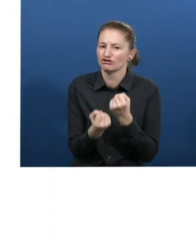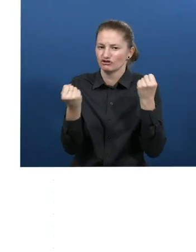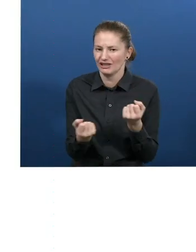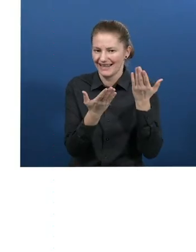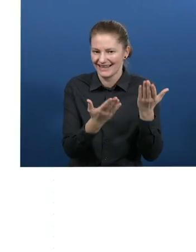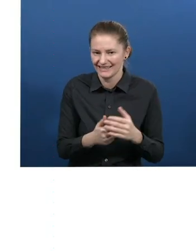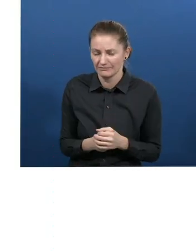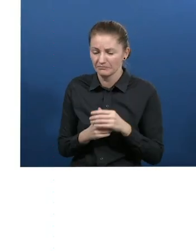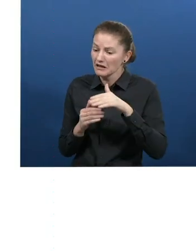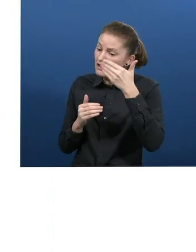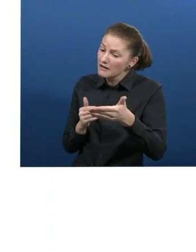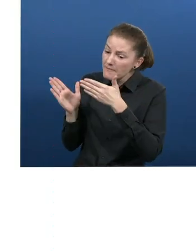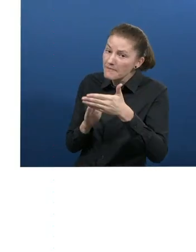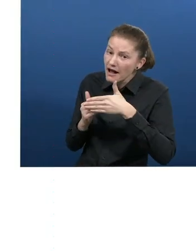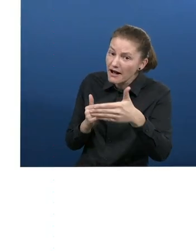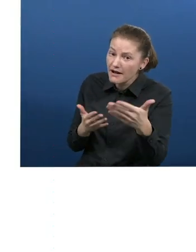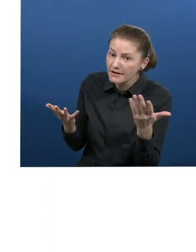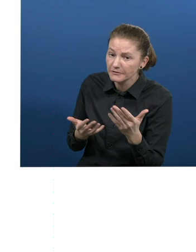SENA?